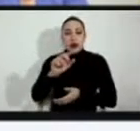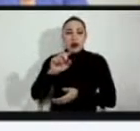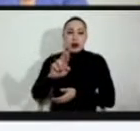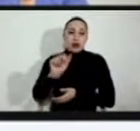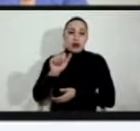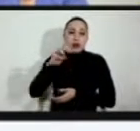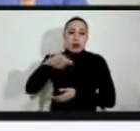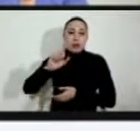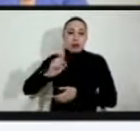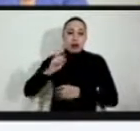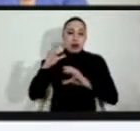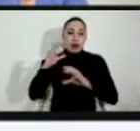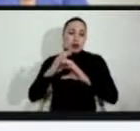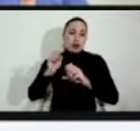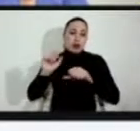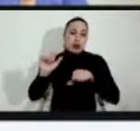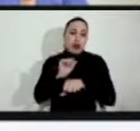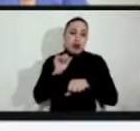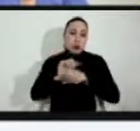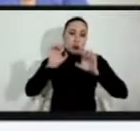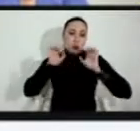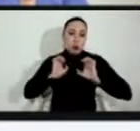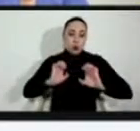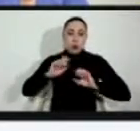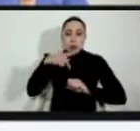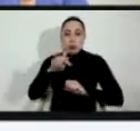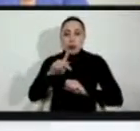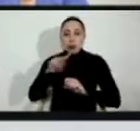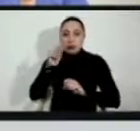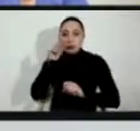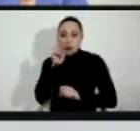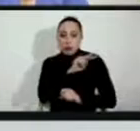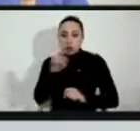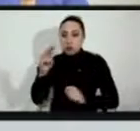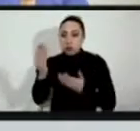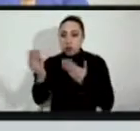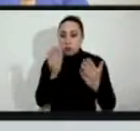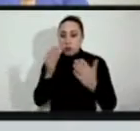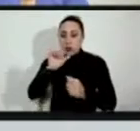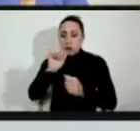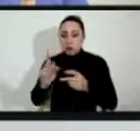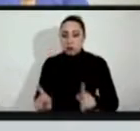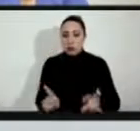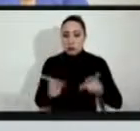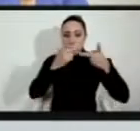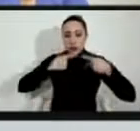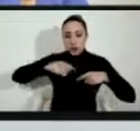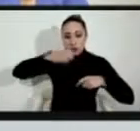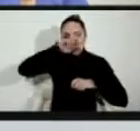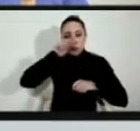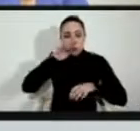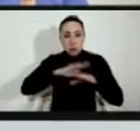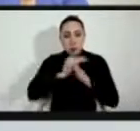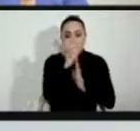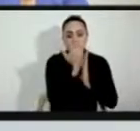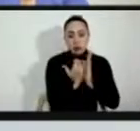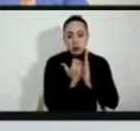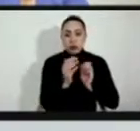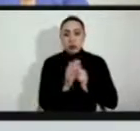precio en el mercado es bastante menor. También destaca la compra de una motocicleta BMW por